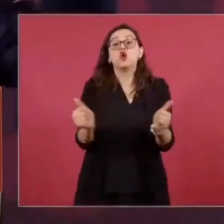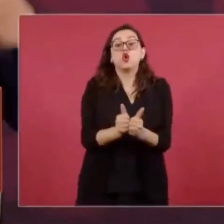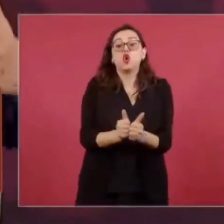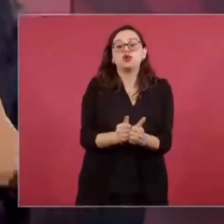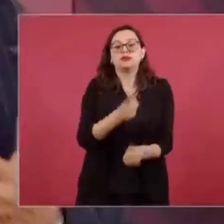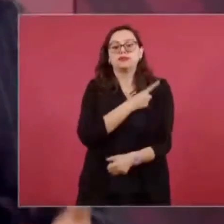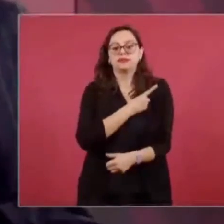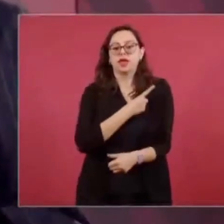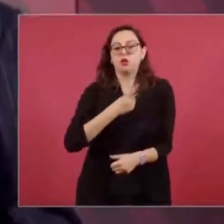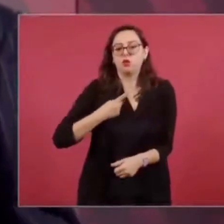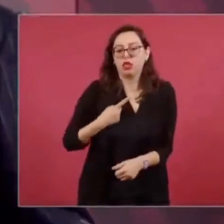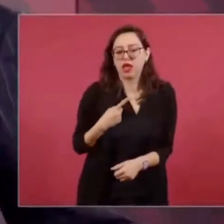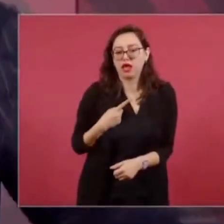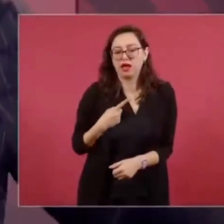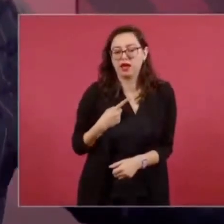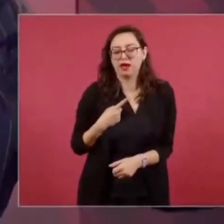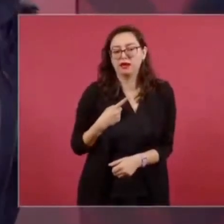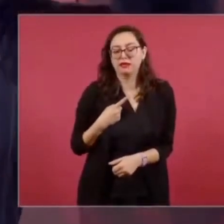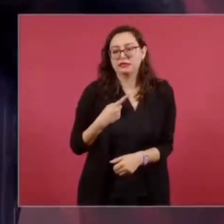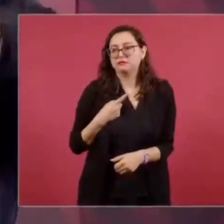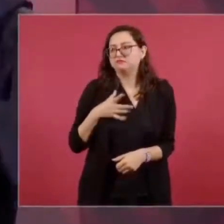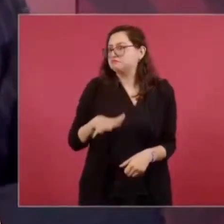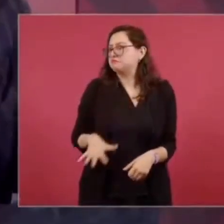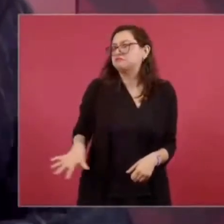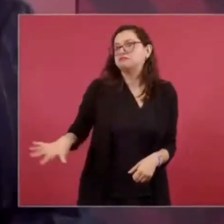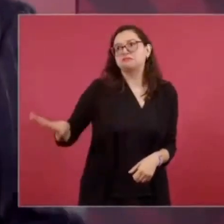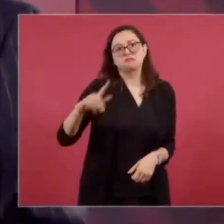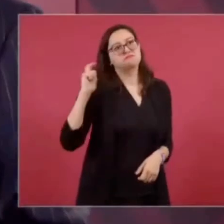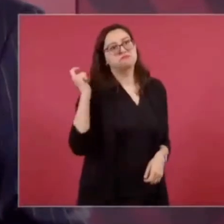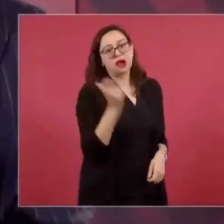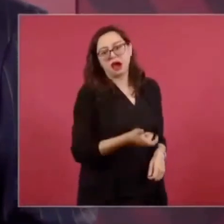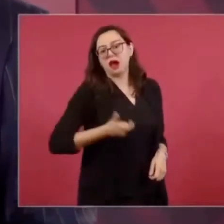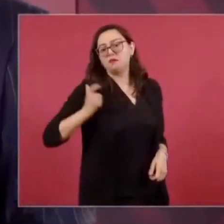pasó a formar parte de la deuda pública.